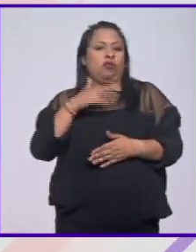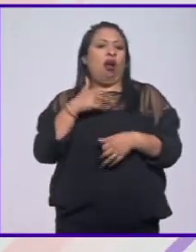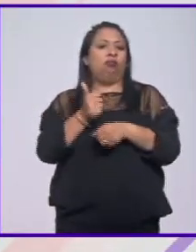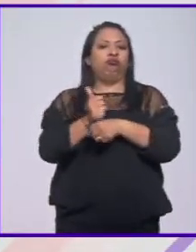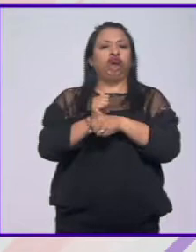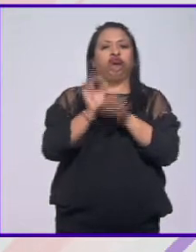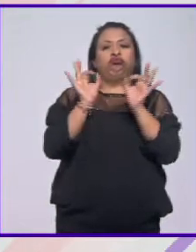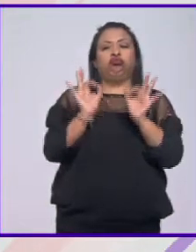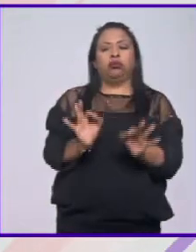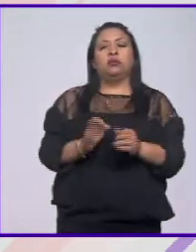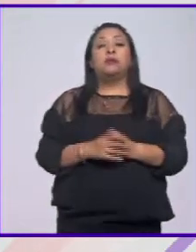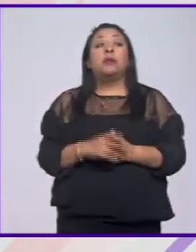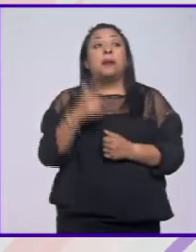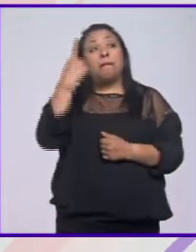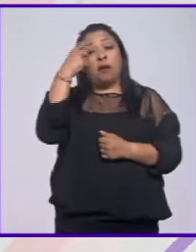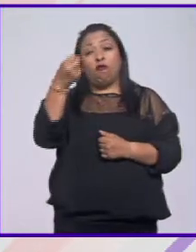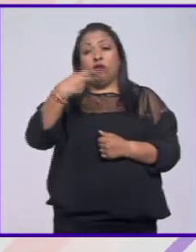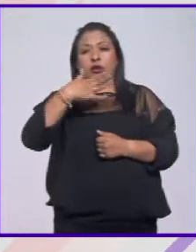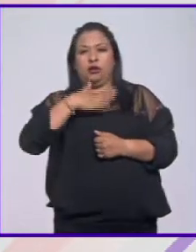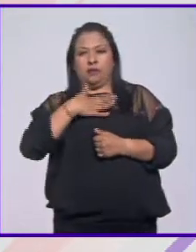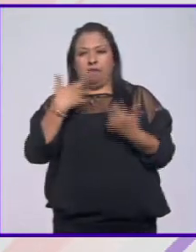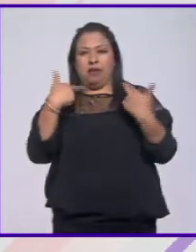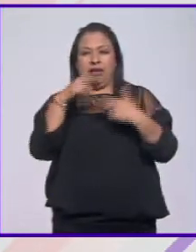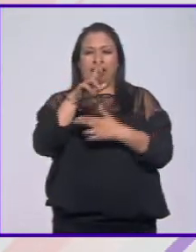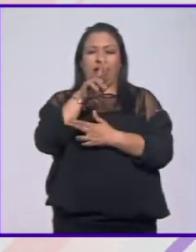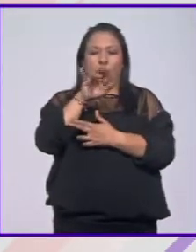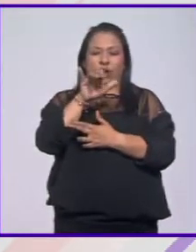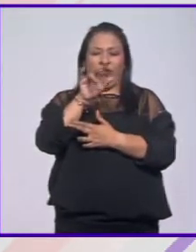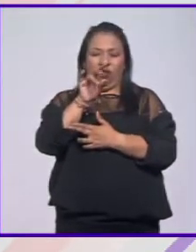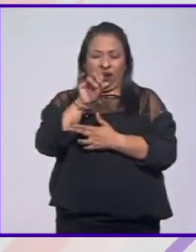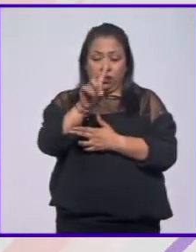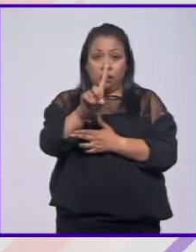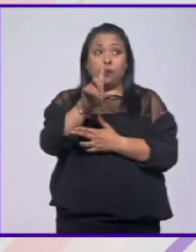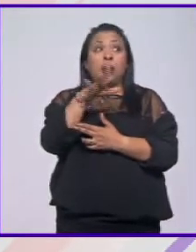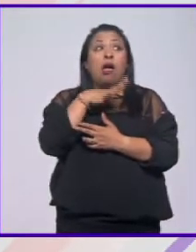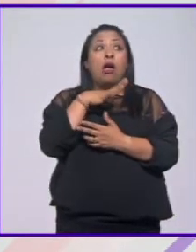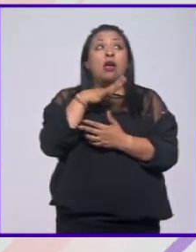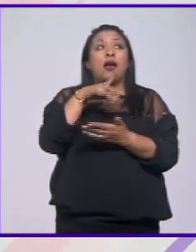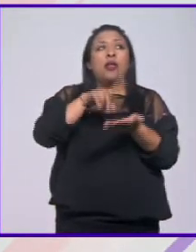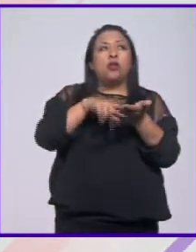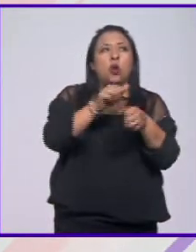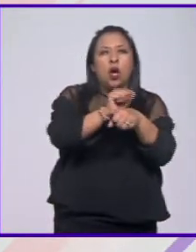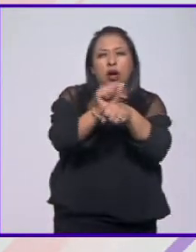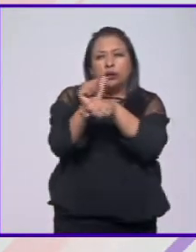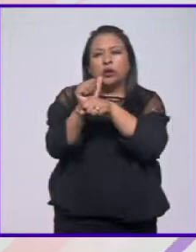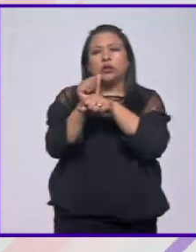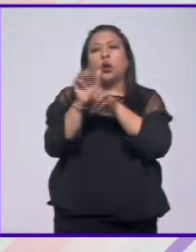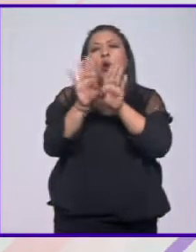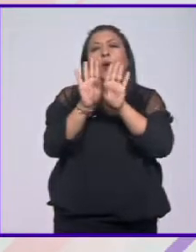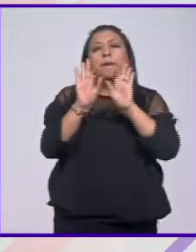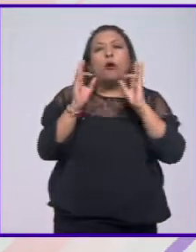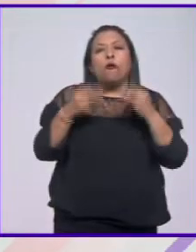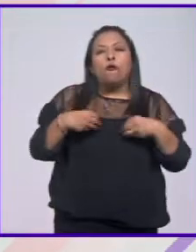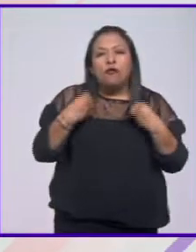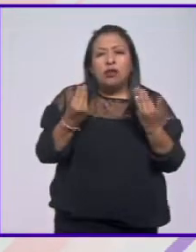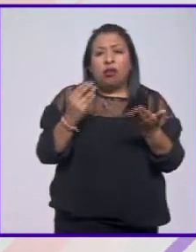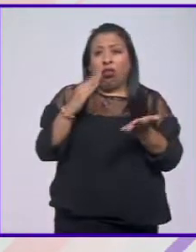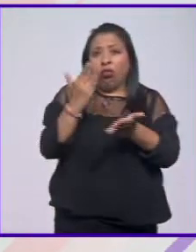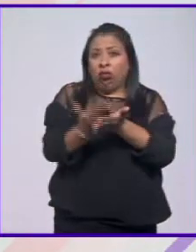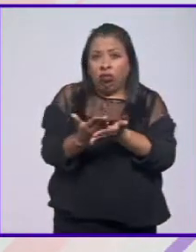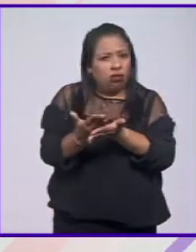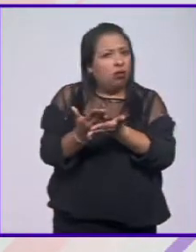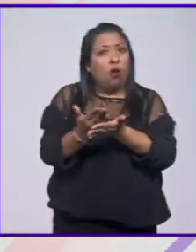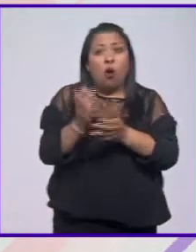actor. Para fortuna del maestro Raúl Adalid Sainz, los enigmas de la actuación como arte de la vida no cesan ni